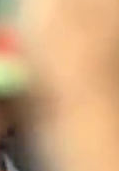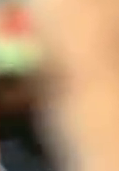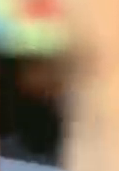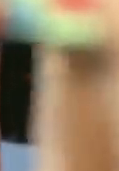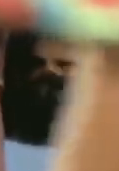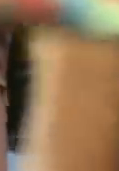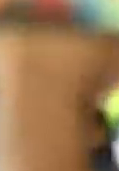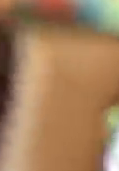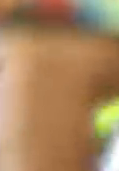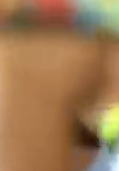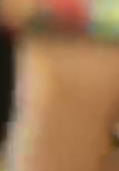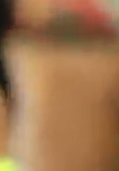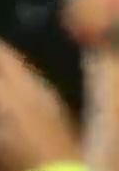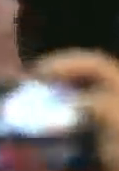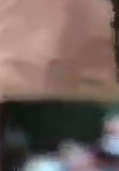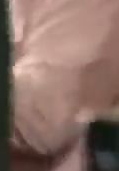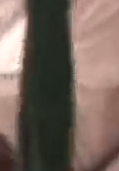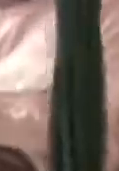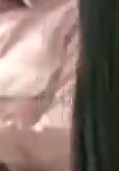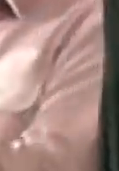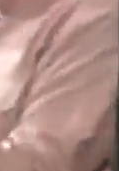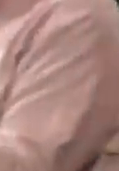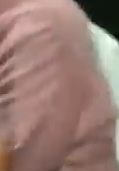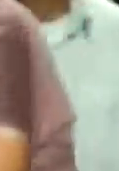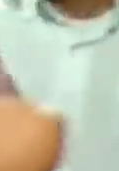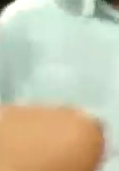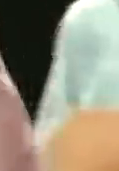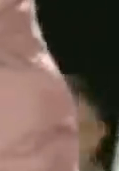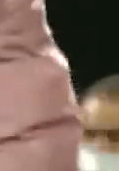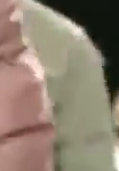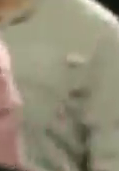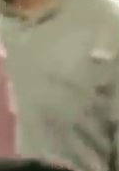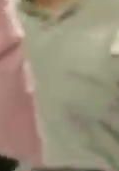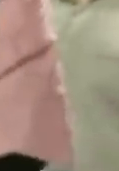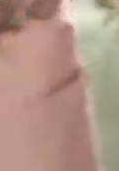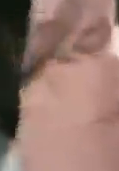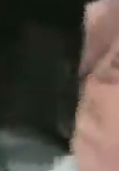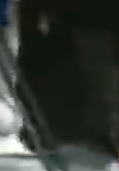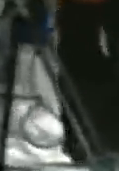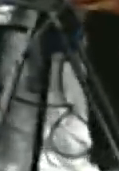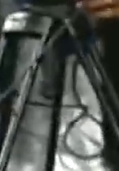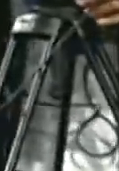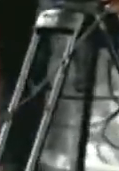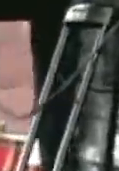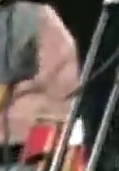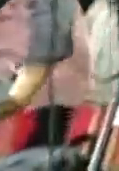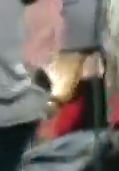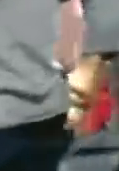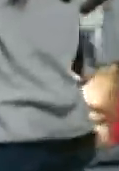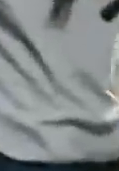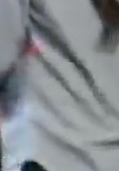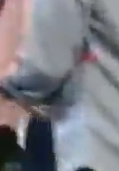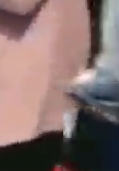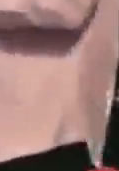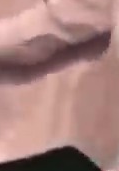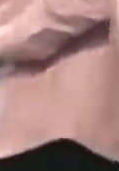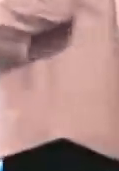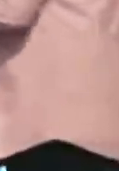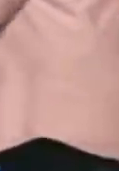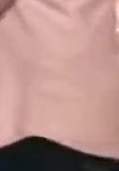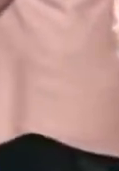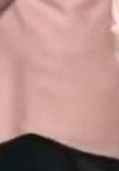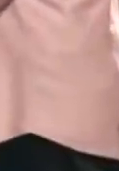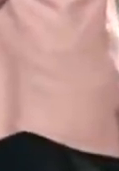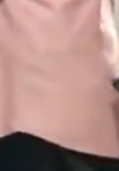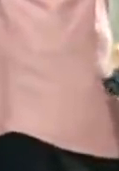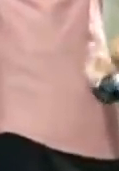con el desarrollo económico de la nación y sus 18 motores productivos es el saludo